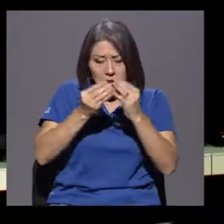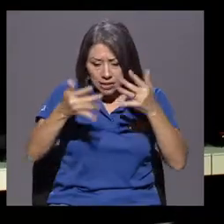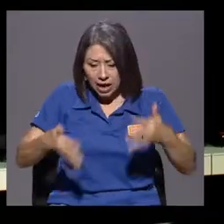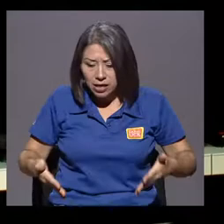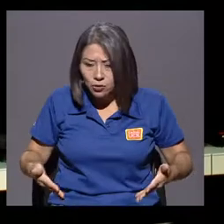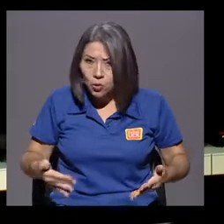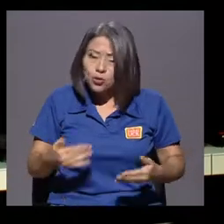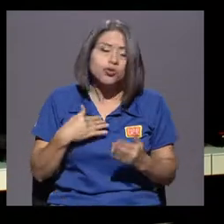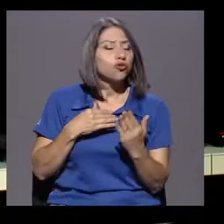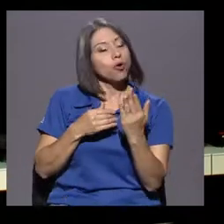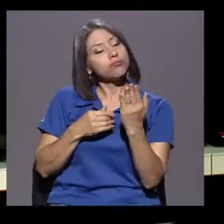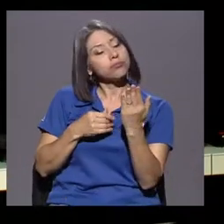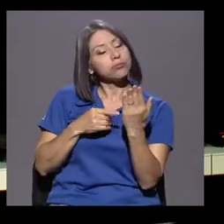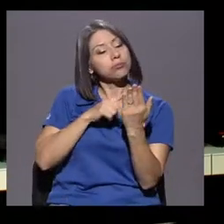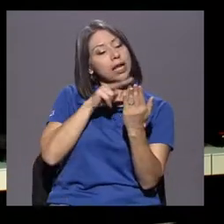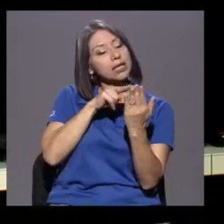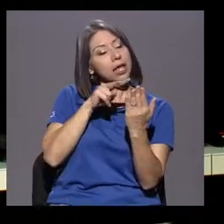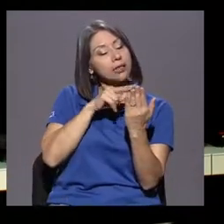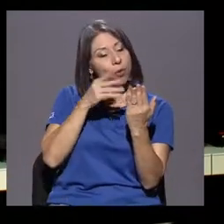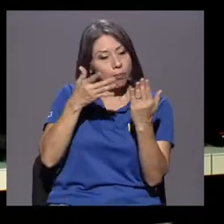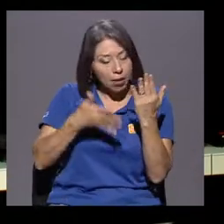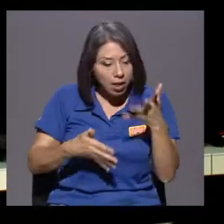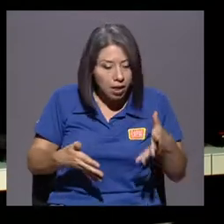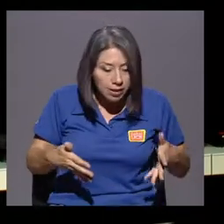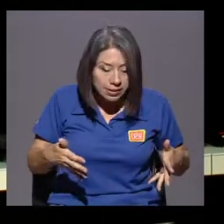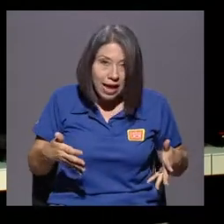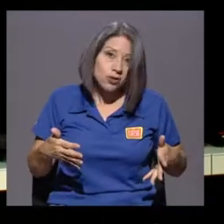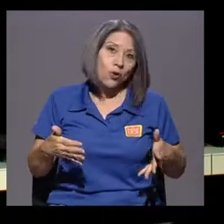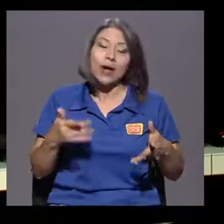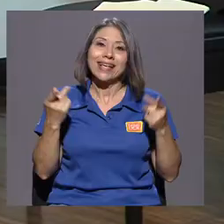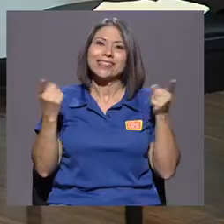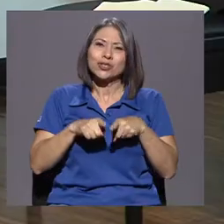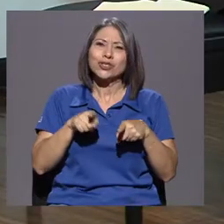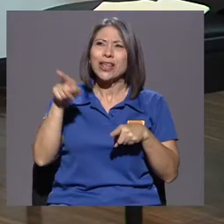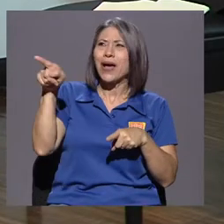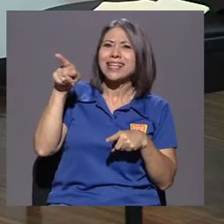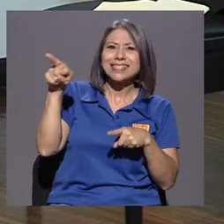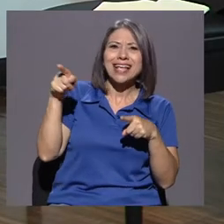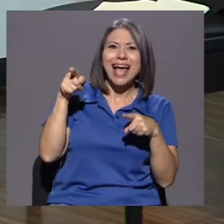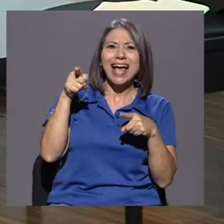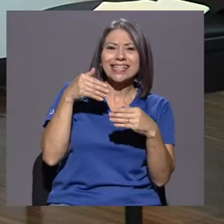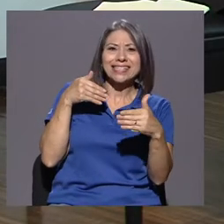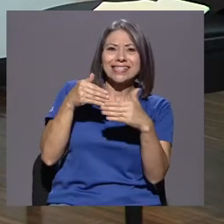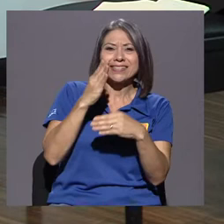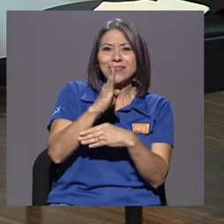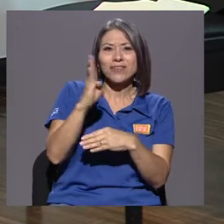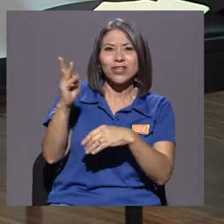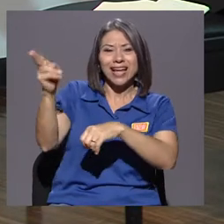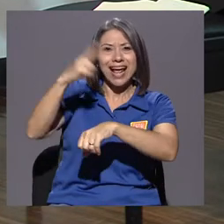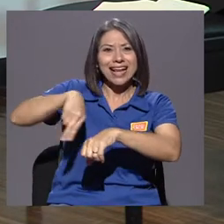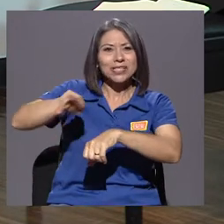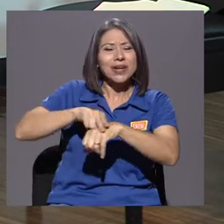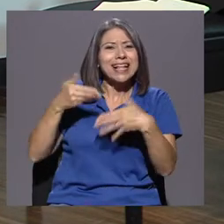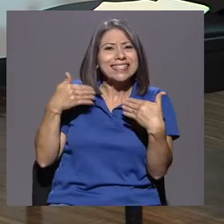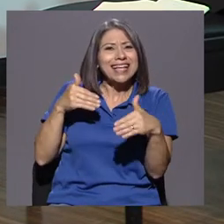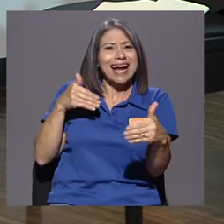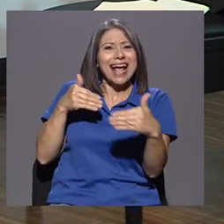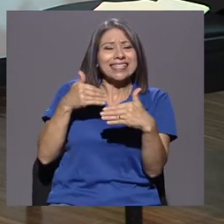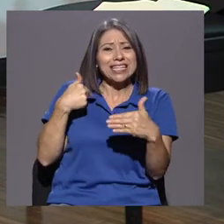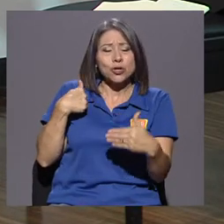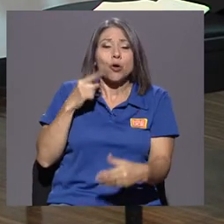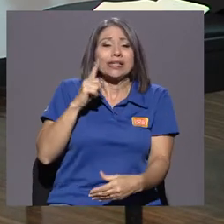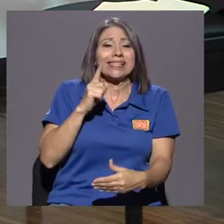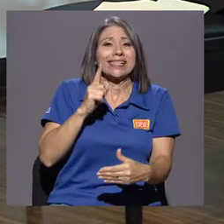estaba eso sucedió allá por la biblioteca nacional llegando ya casi a la asamblea electiva y se me cayó un caño